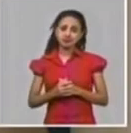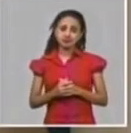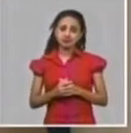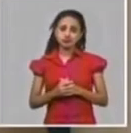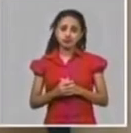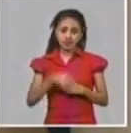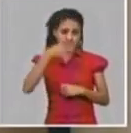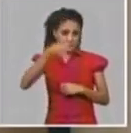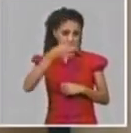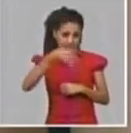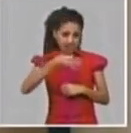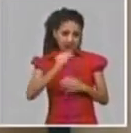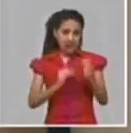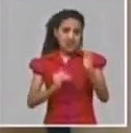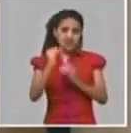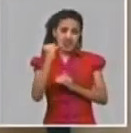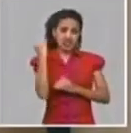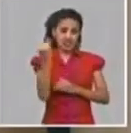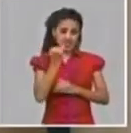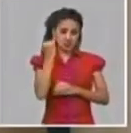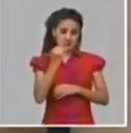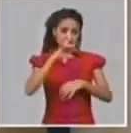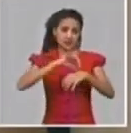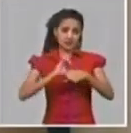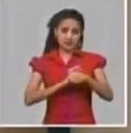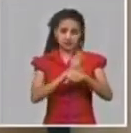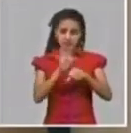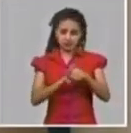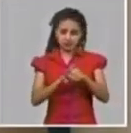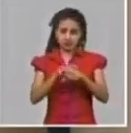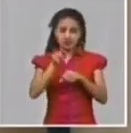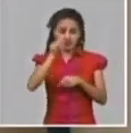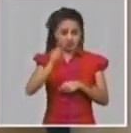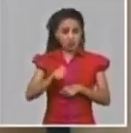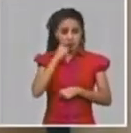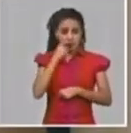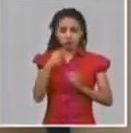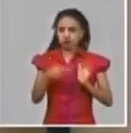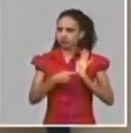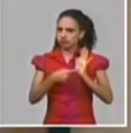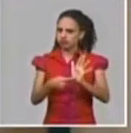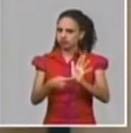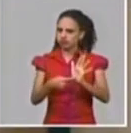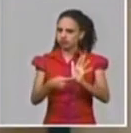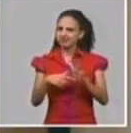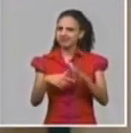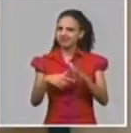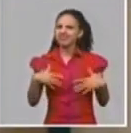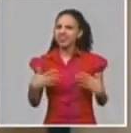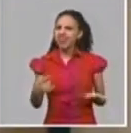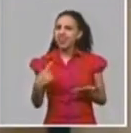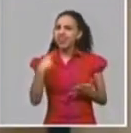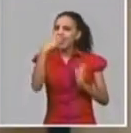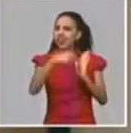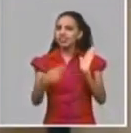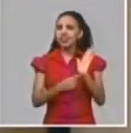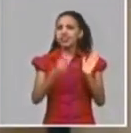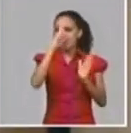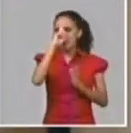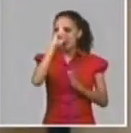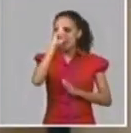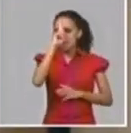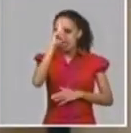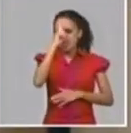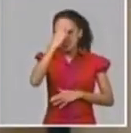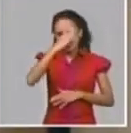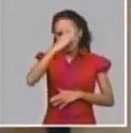internacional de esta enfermedad. Con Eldis se demostró lo que es la medicina cubana, con Eldis se demostró